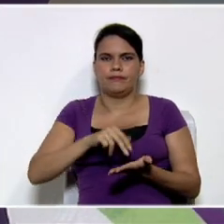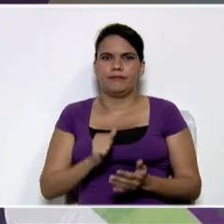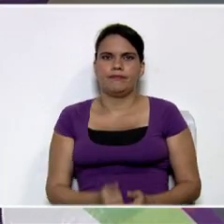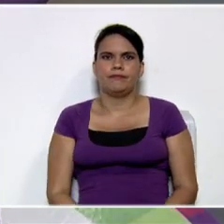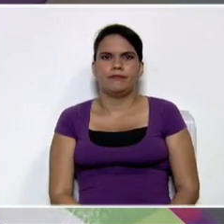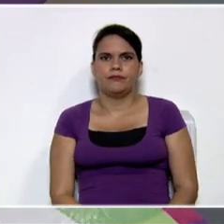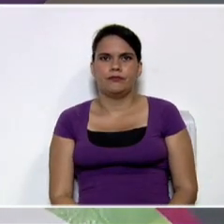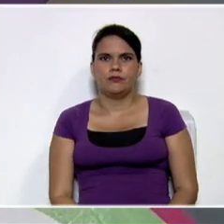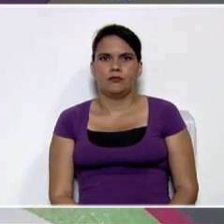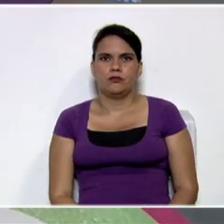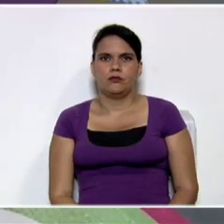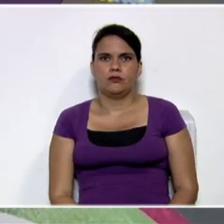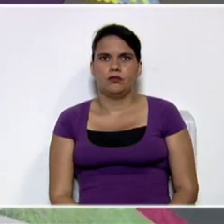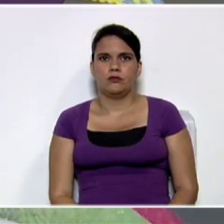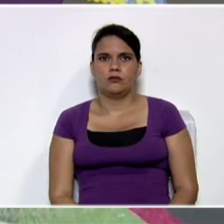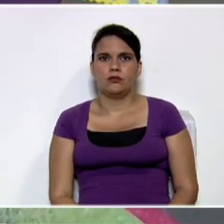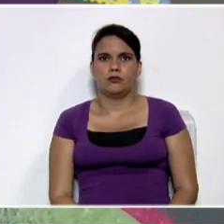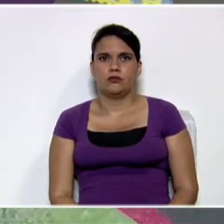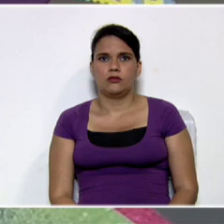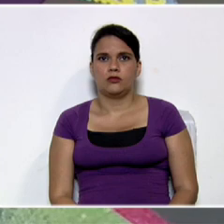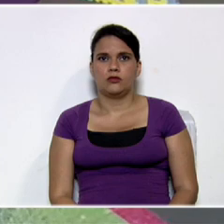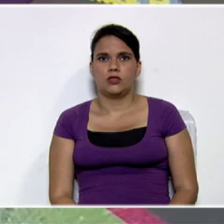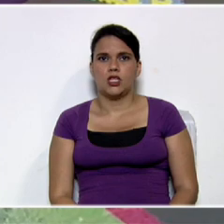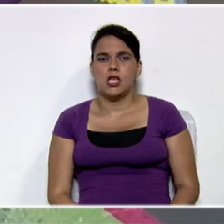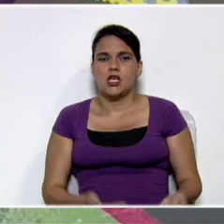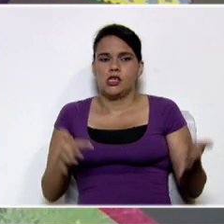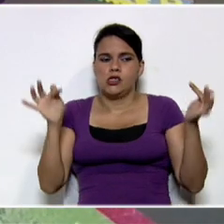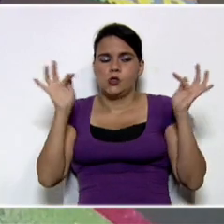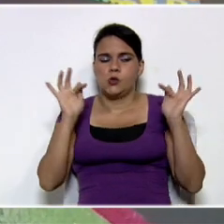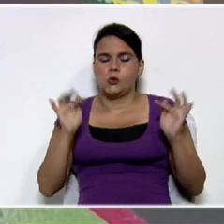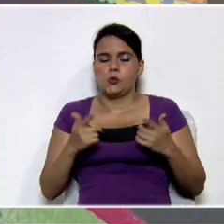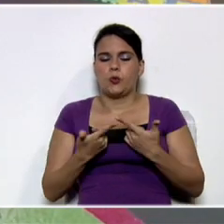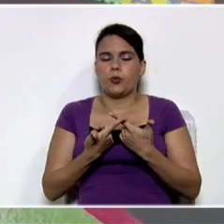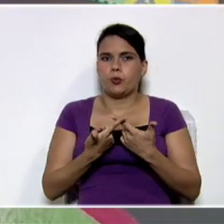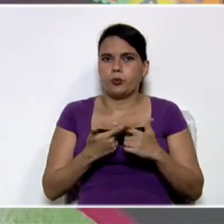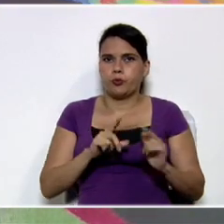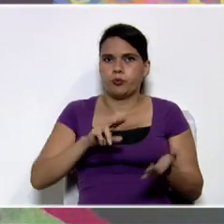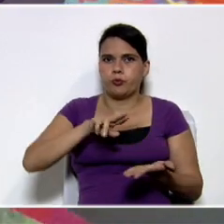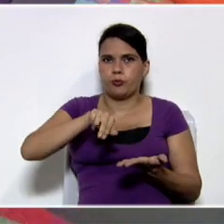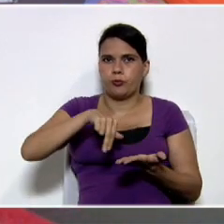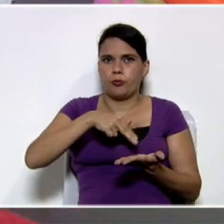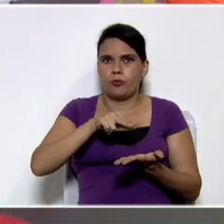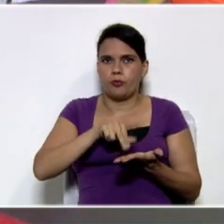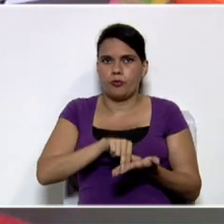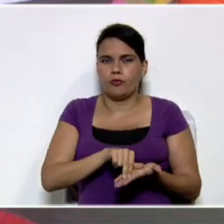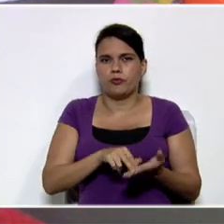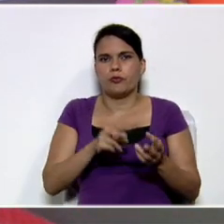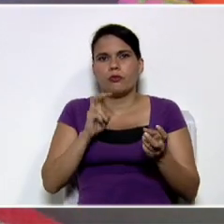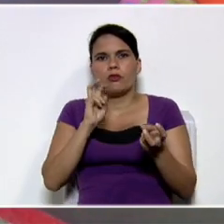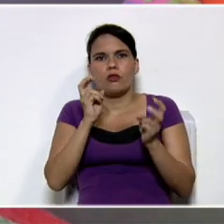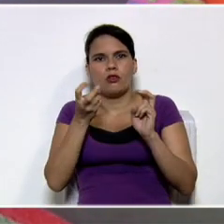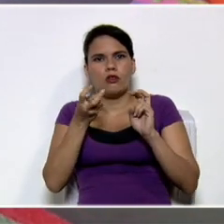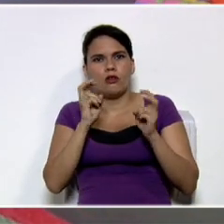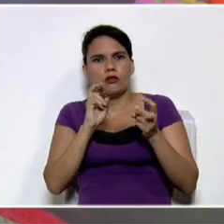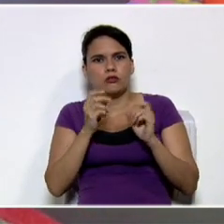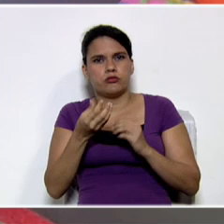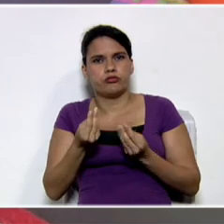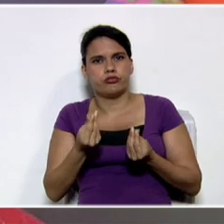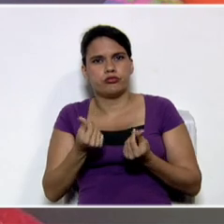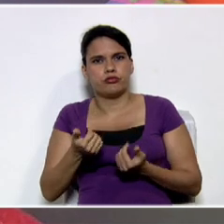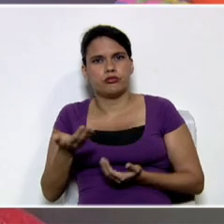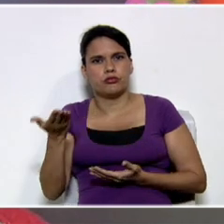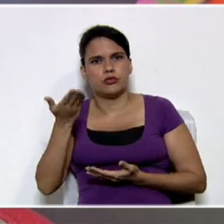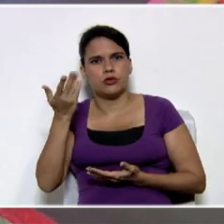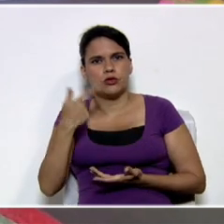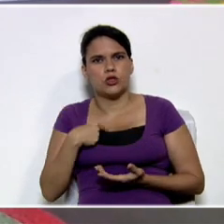clase de formación para la soberanía nacional. Hay un referente teórico bastante importante que vamos a manejar acá y es